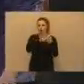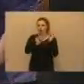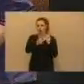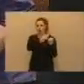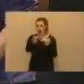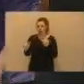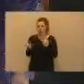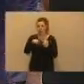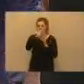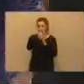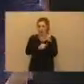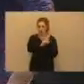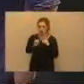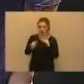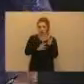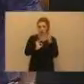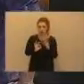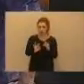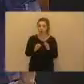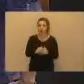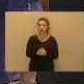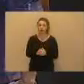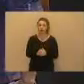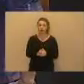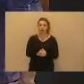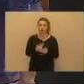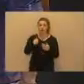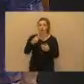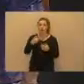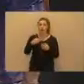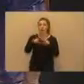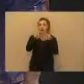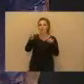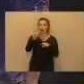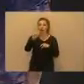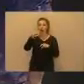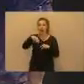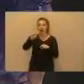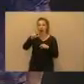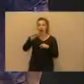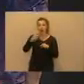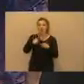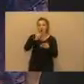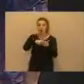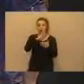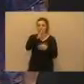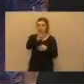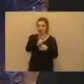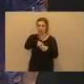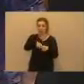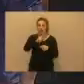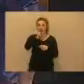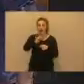tenemos datos específicos desde Valnalón, donde hay contrataciones directas, hasta la Fundación por el Fomento de la Economía